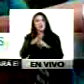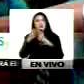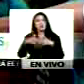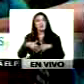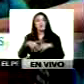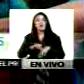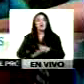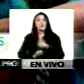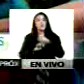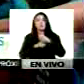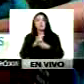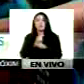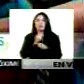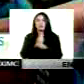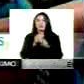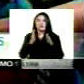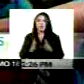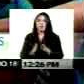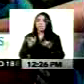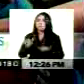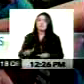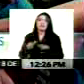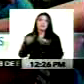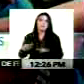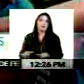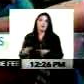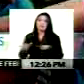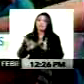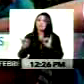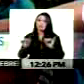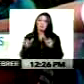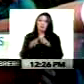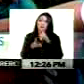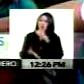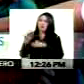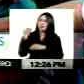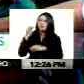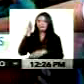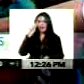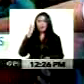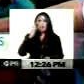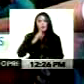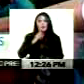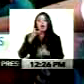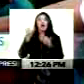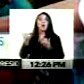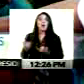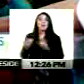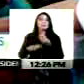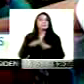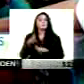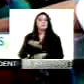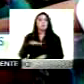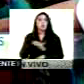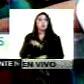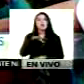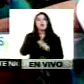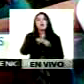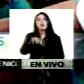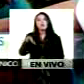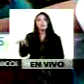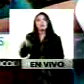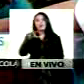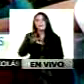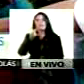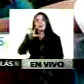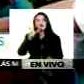en los portones de la fábrica, de las columnas de los trabajadores y trabajadoras, las mismas que se han venido reuniendo, como ya ha ocurrido en el caso de Guayana, ahora se darán en